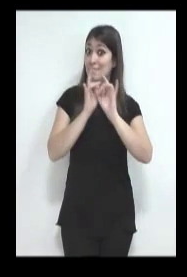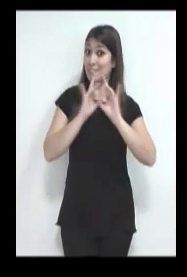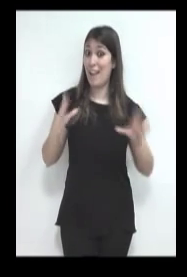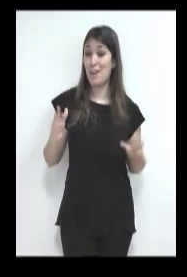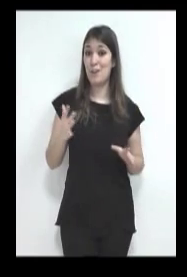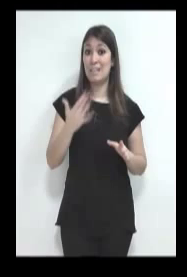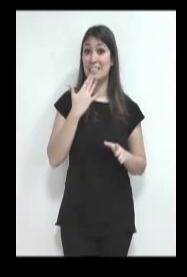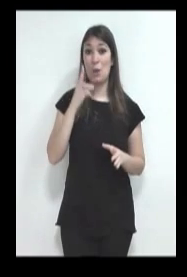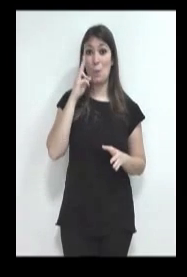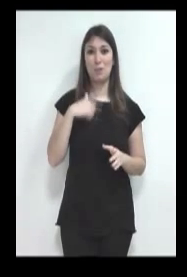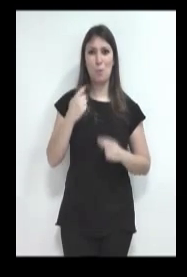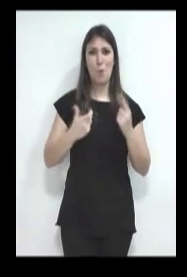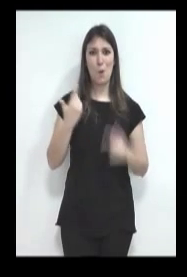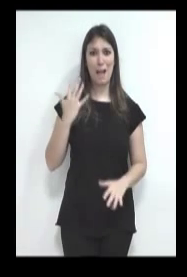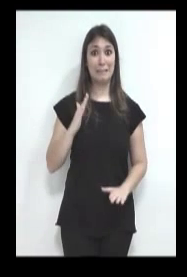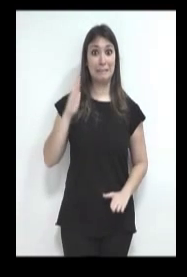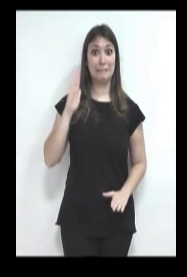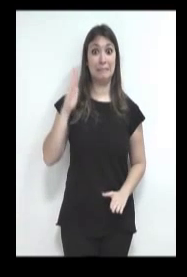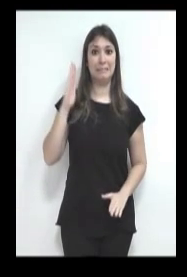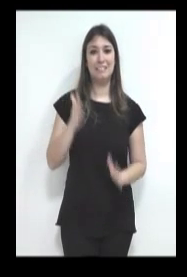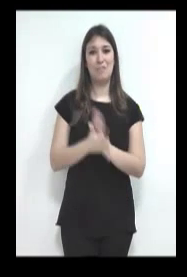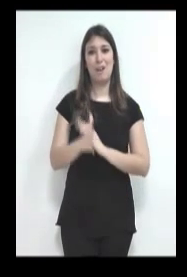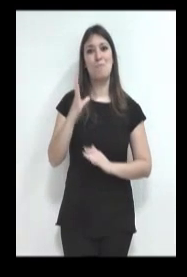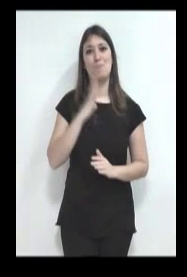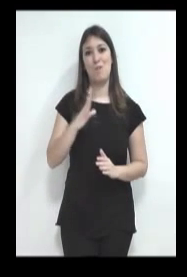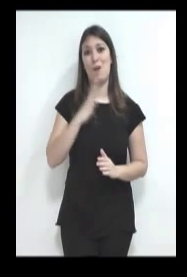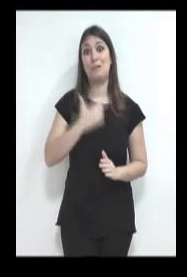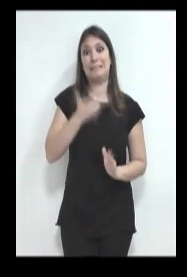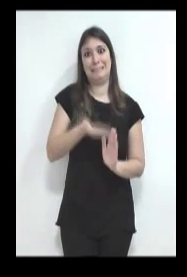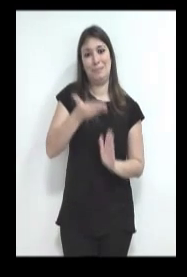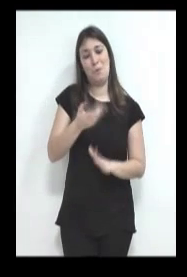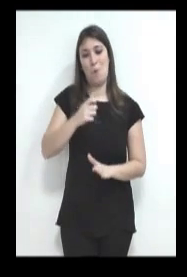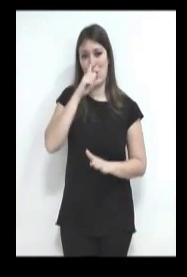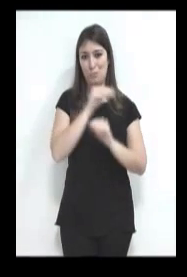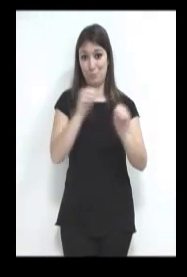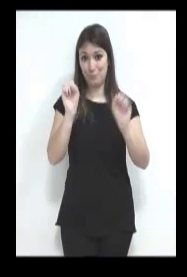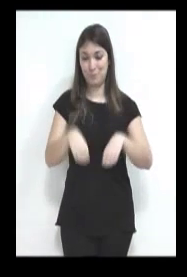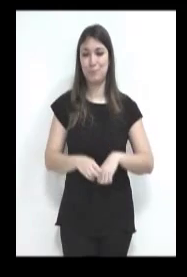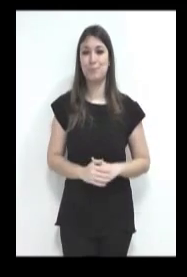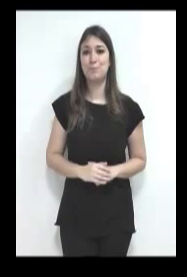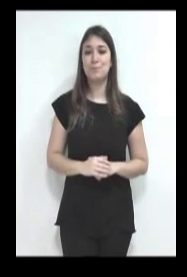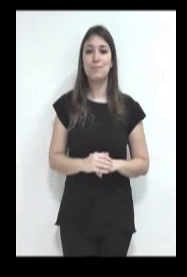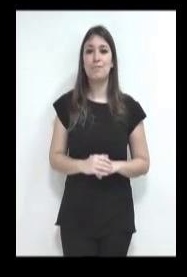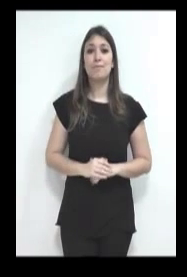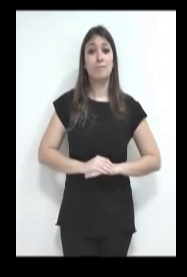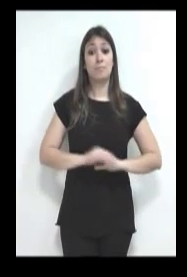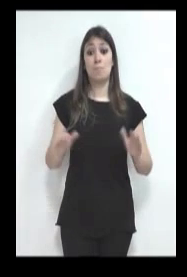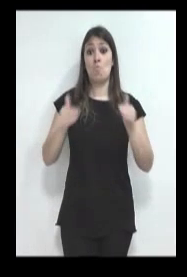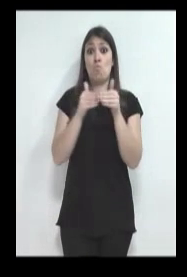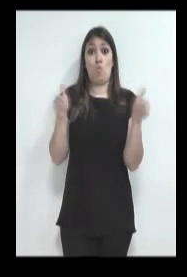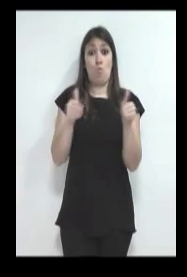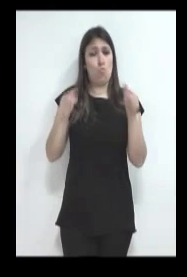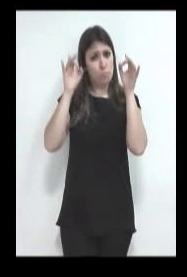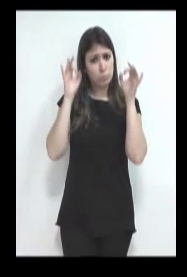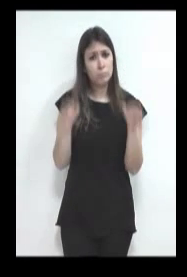me veis con la mano que voy levantando un poco la mano es que por favor subamos todos el tono un poquito. Bueno, yo iniciaría para entrar